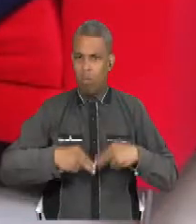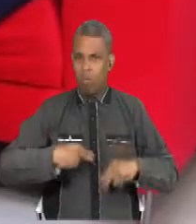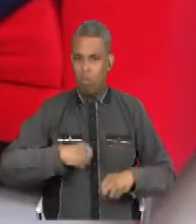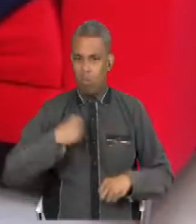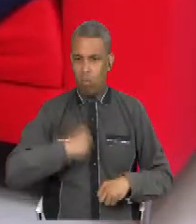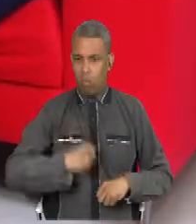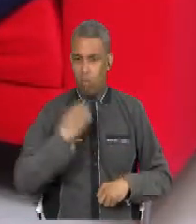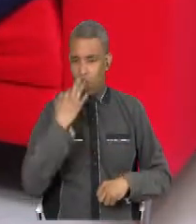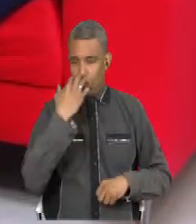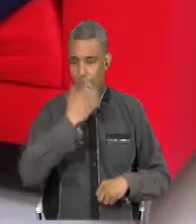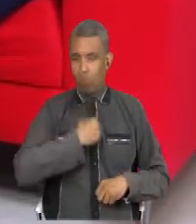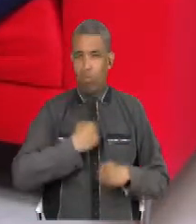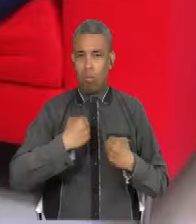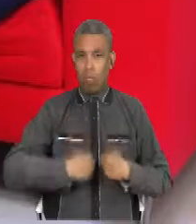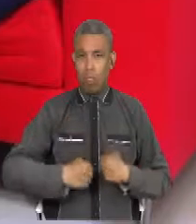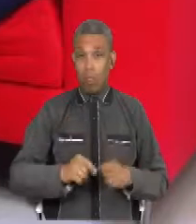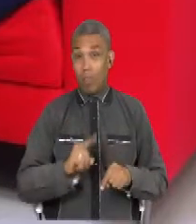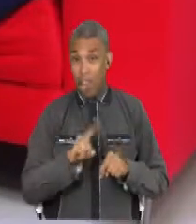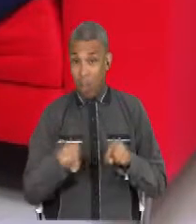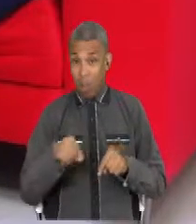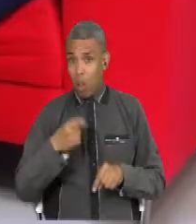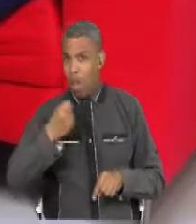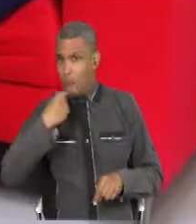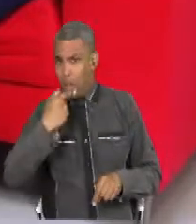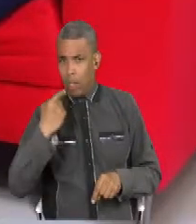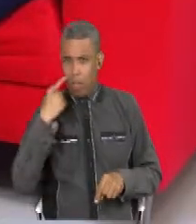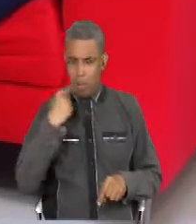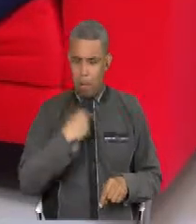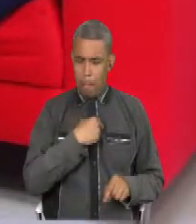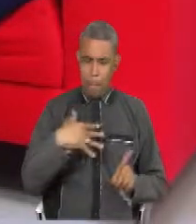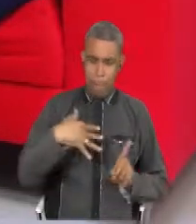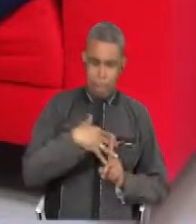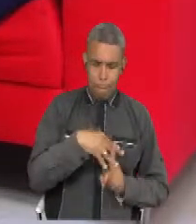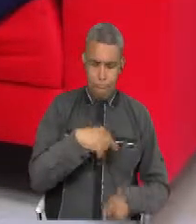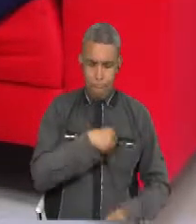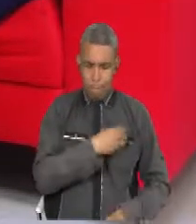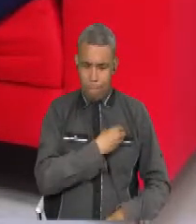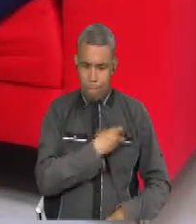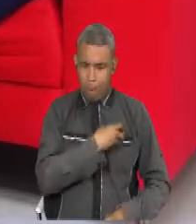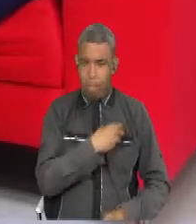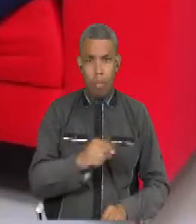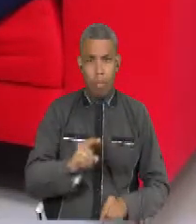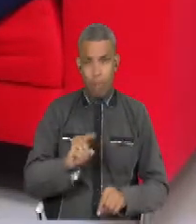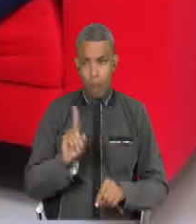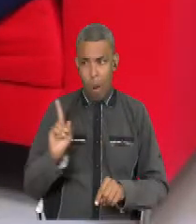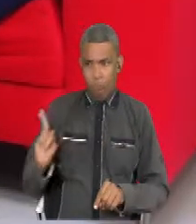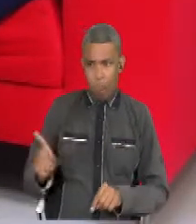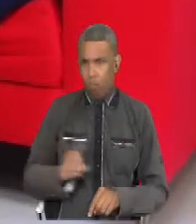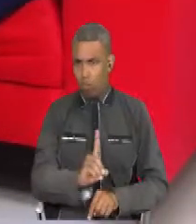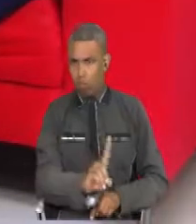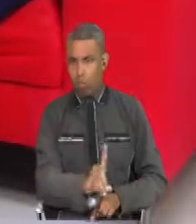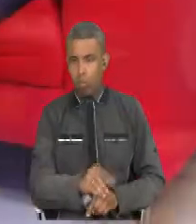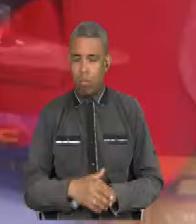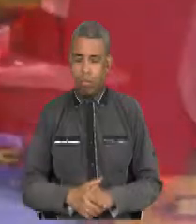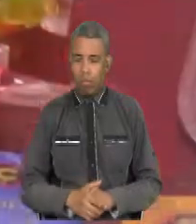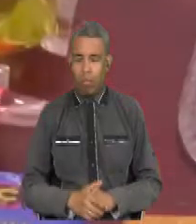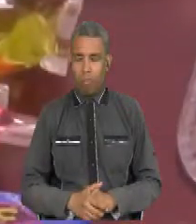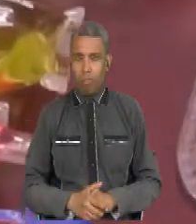ritmo cardíaco y toda esta cuestión, ¿sí? Tenemos aceites para masajes, calientes, neutros, de diferentes